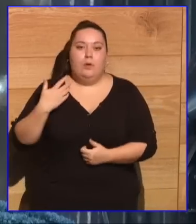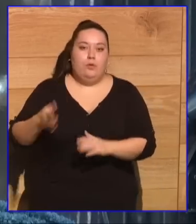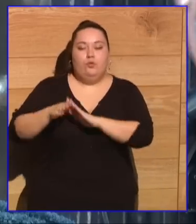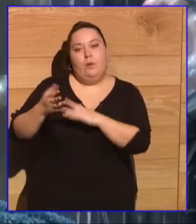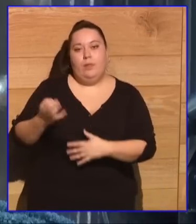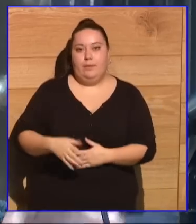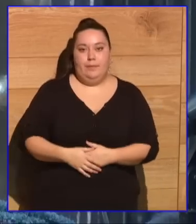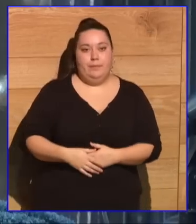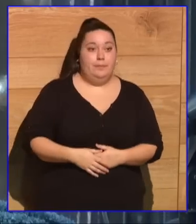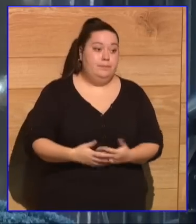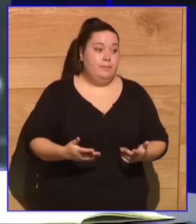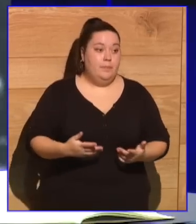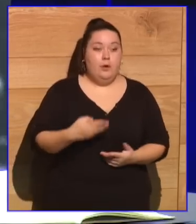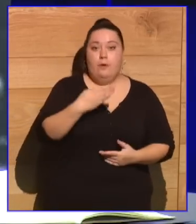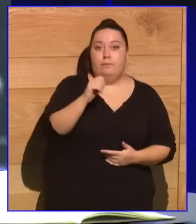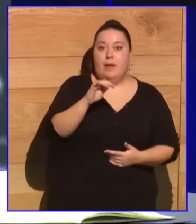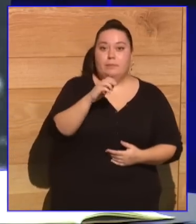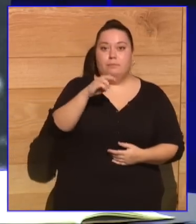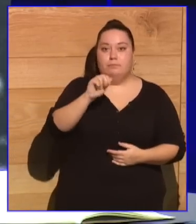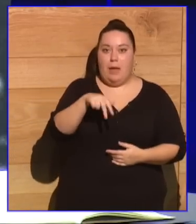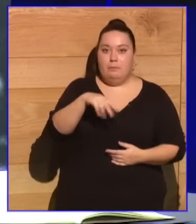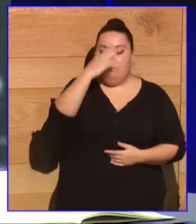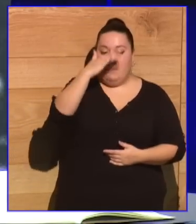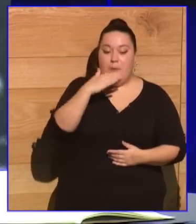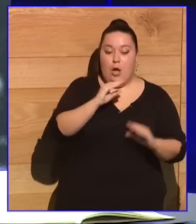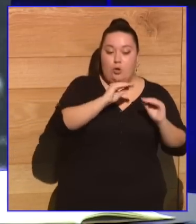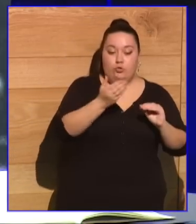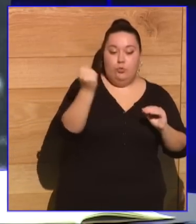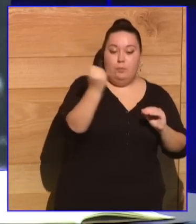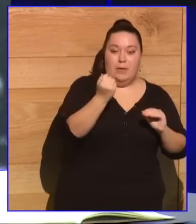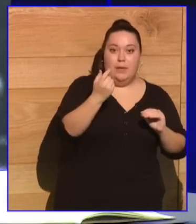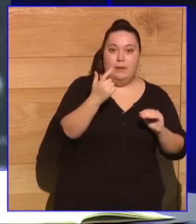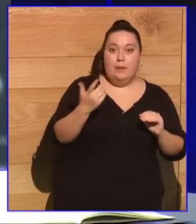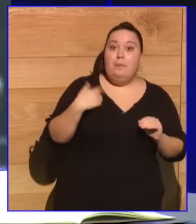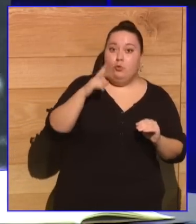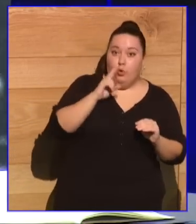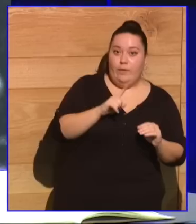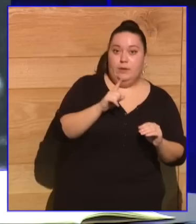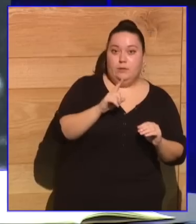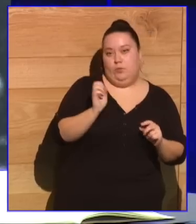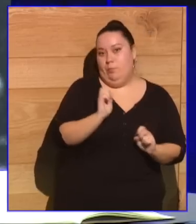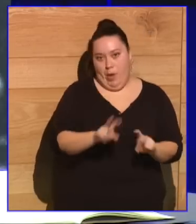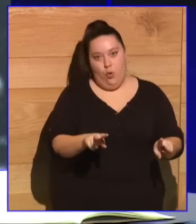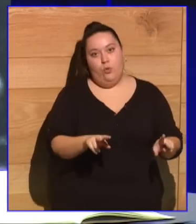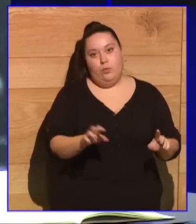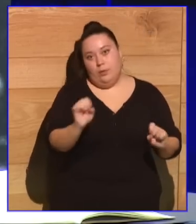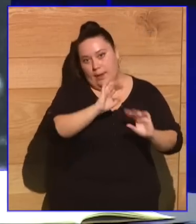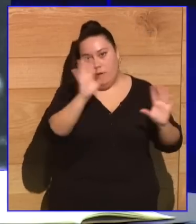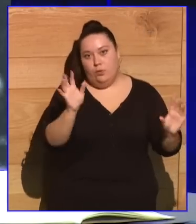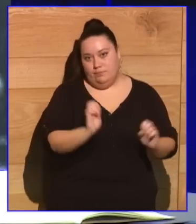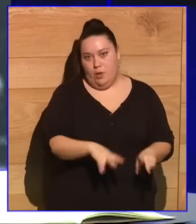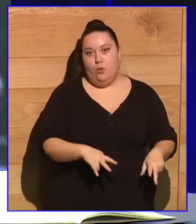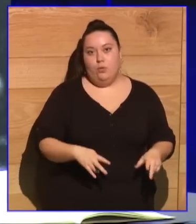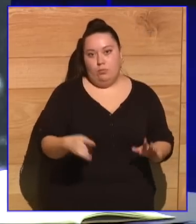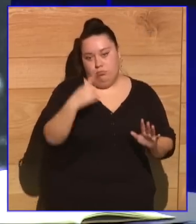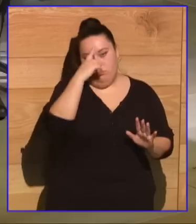seguir combatiendo el mal. Pero fíjate, Batman es que matan a tu padre delante de ti y a tu madre. Claro, que peor. Pues Qué eso peor. tiene más